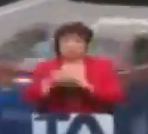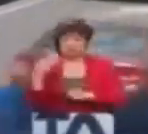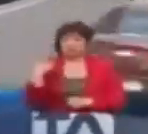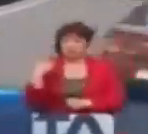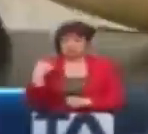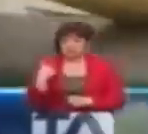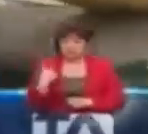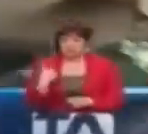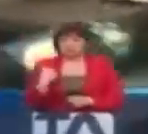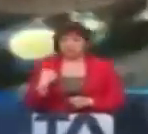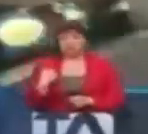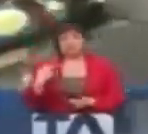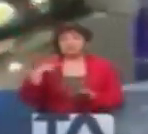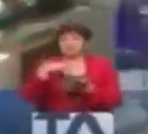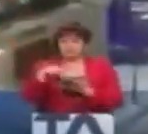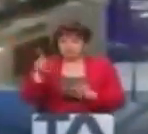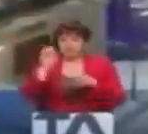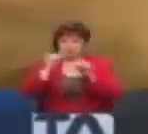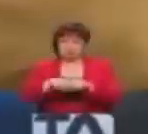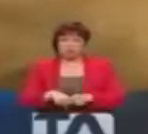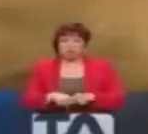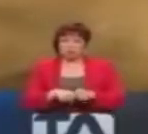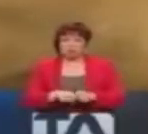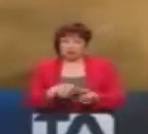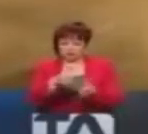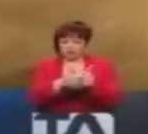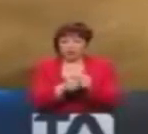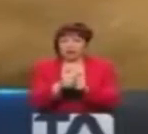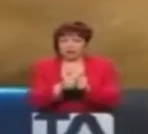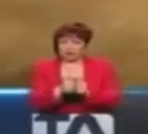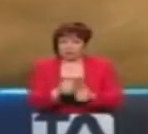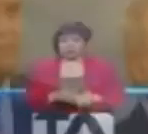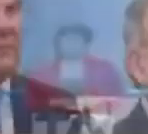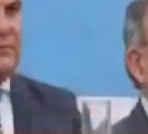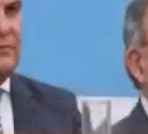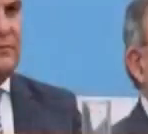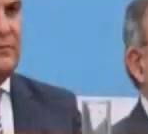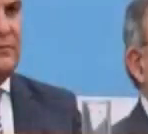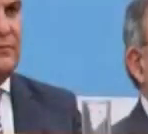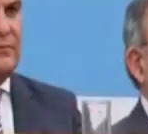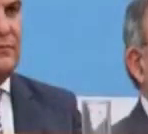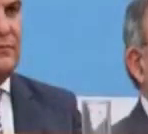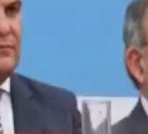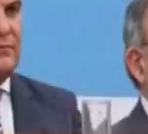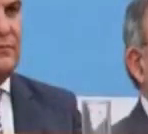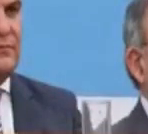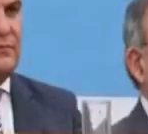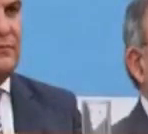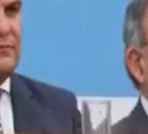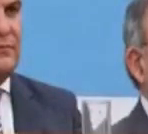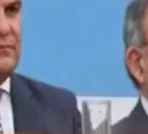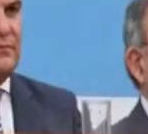canal de cobro electrónico y no podrán negarse a recibir los cobros por esta vía.